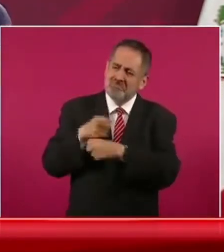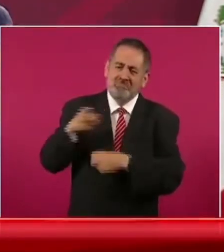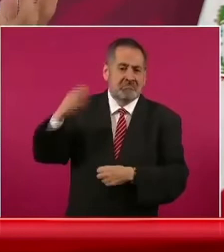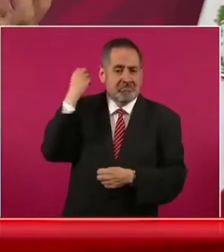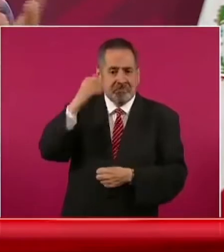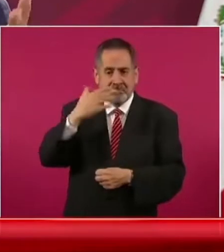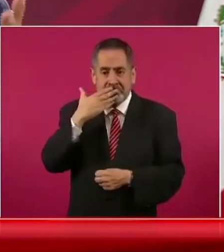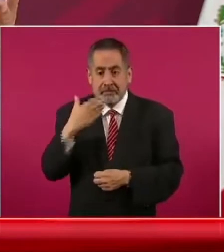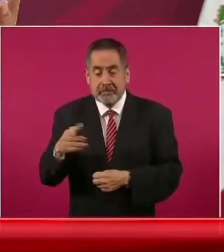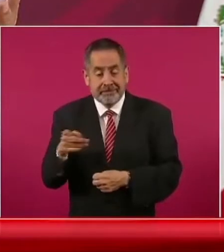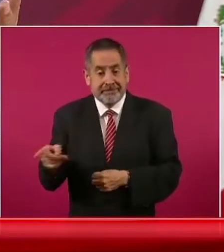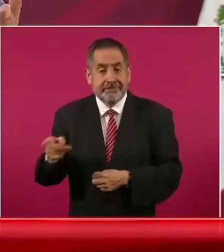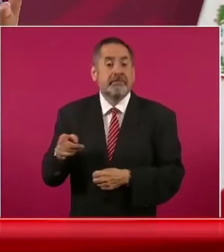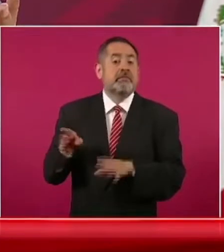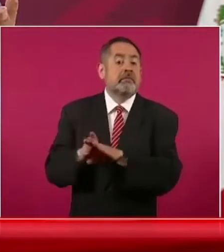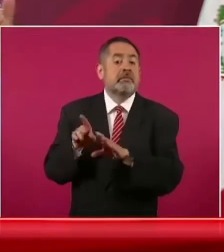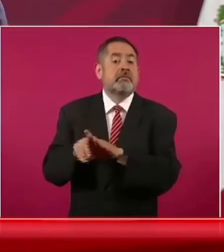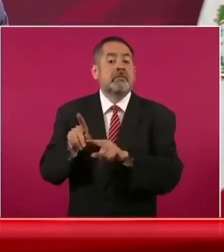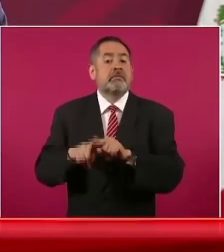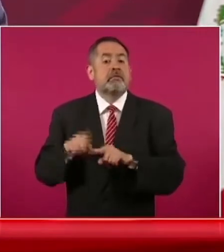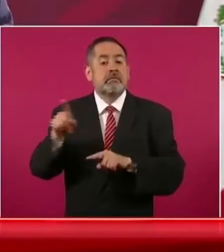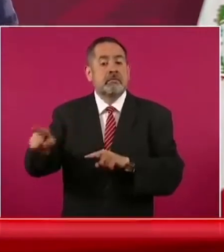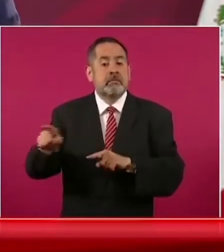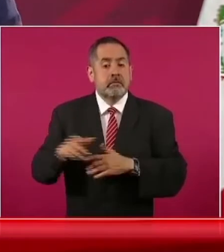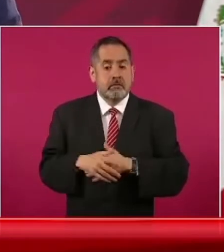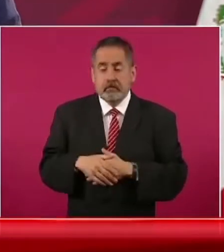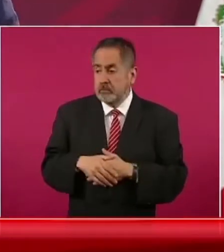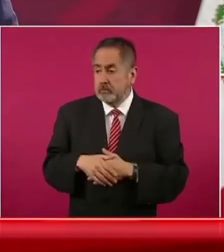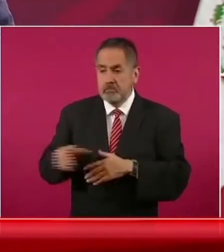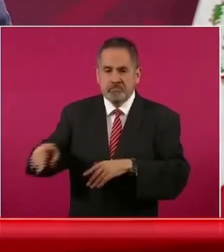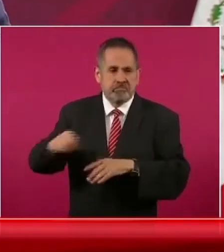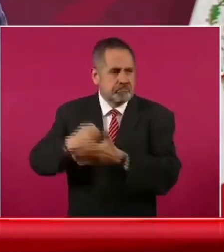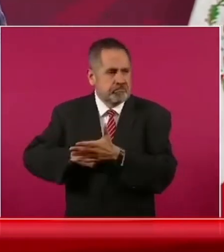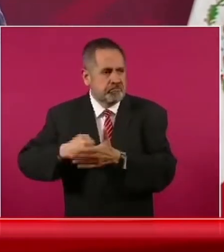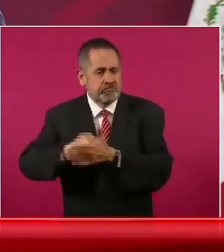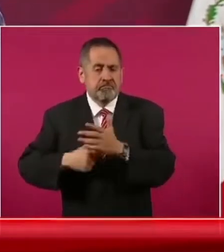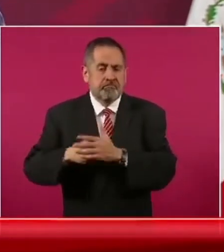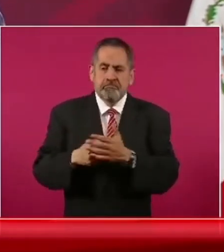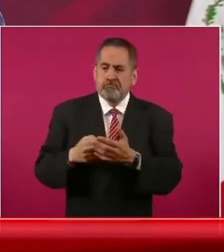bueno eso viene de un movimiento social